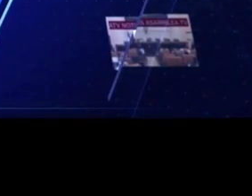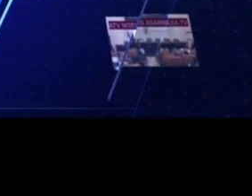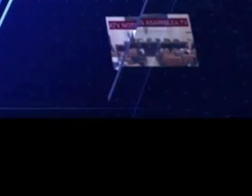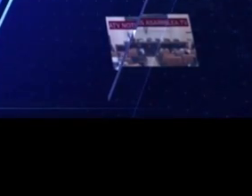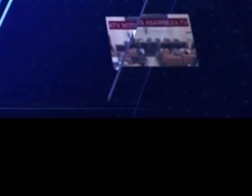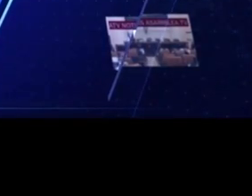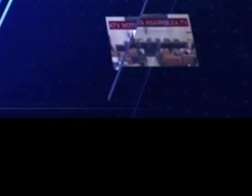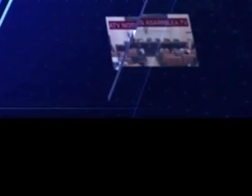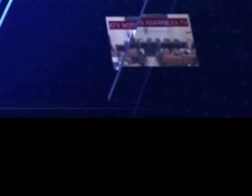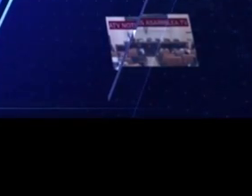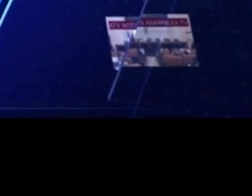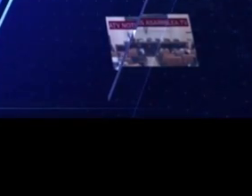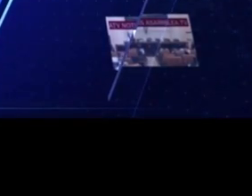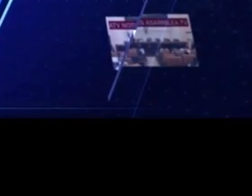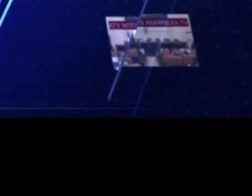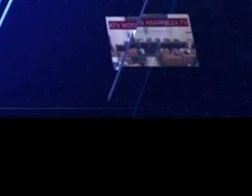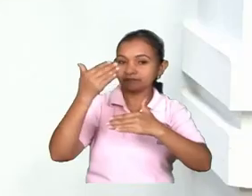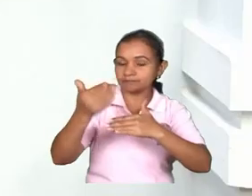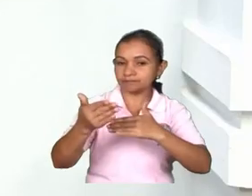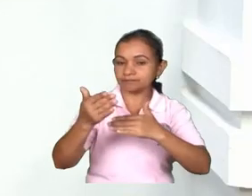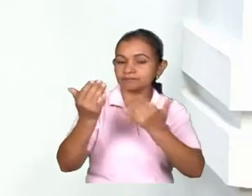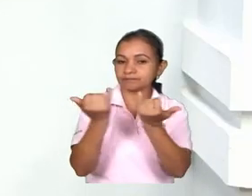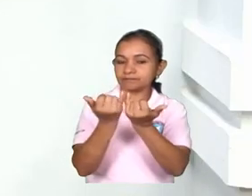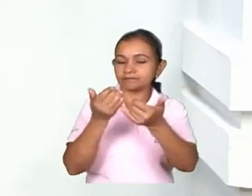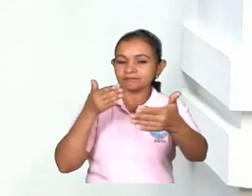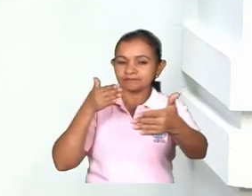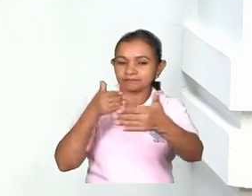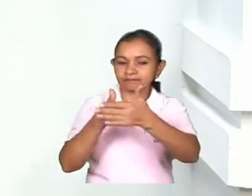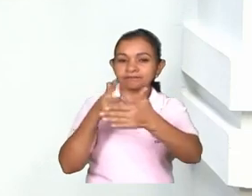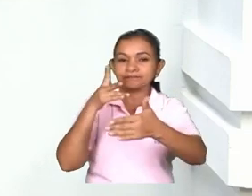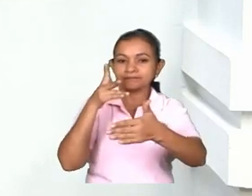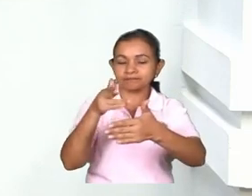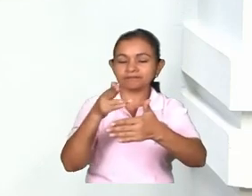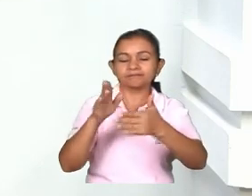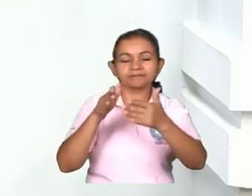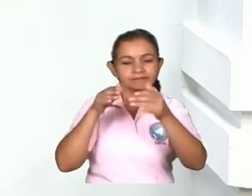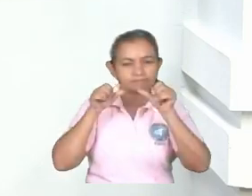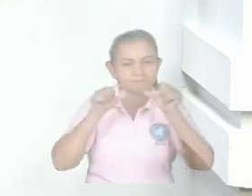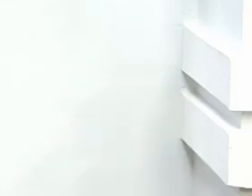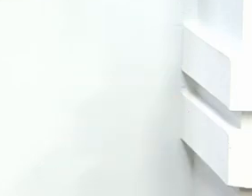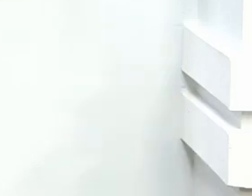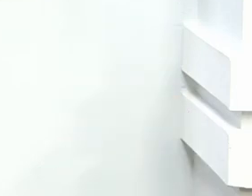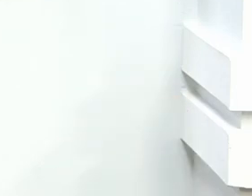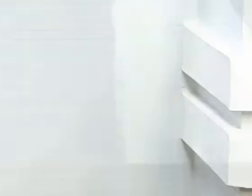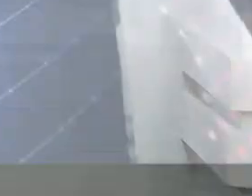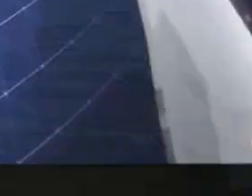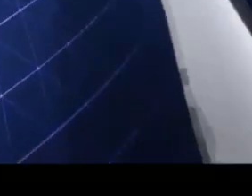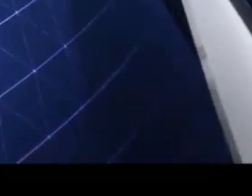Tenemos que hacer un corte, pero ya volvemos.